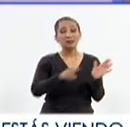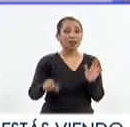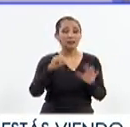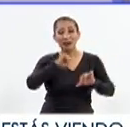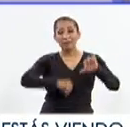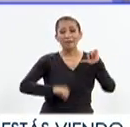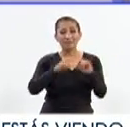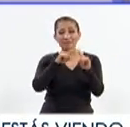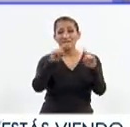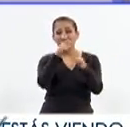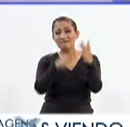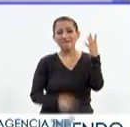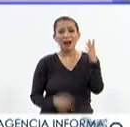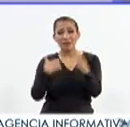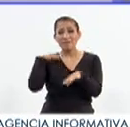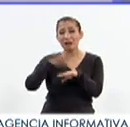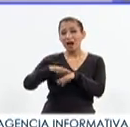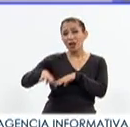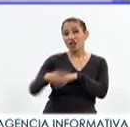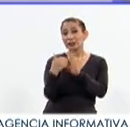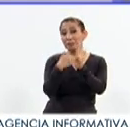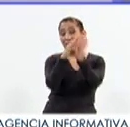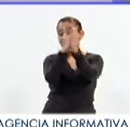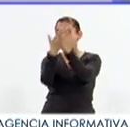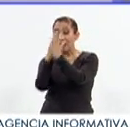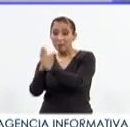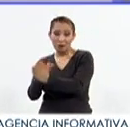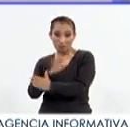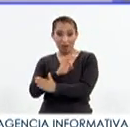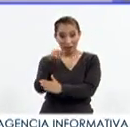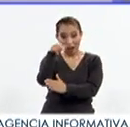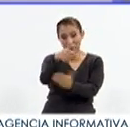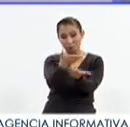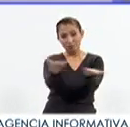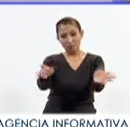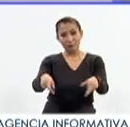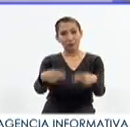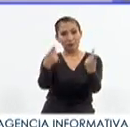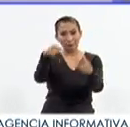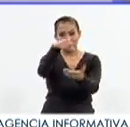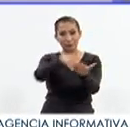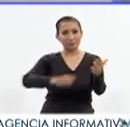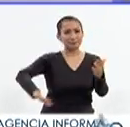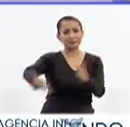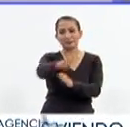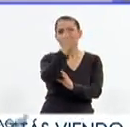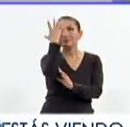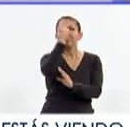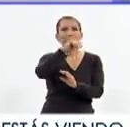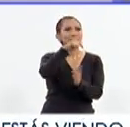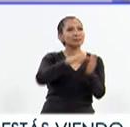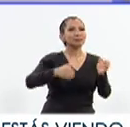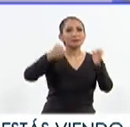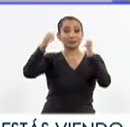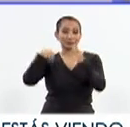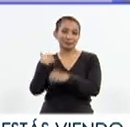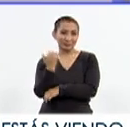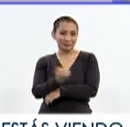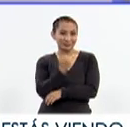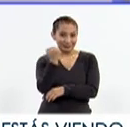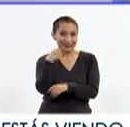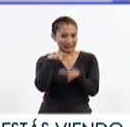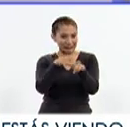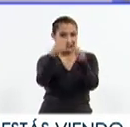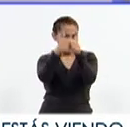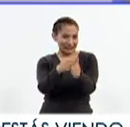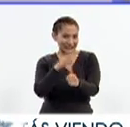1,300 actividades y una oferta de más de 14,000 libros que estuvieron a la venta en este también espectacular recinto que afortunadamente